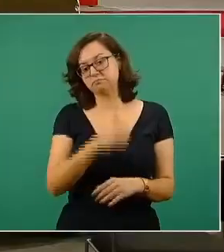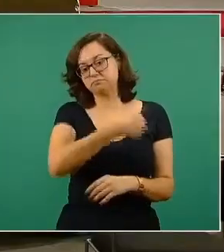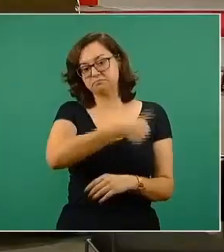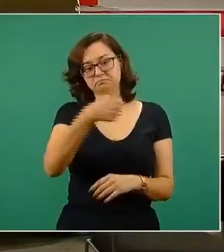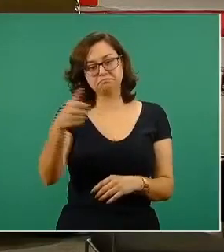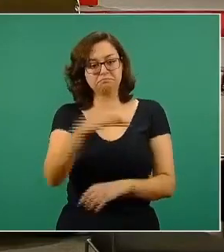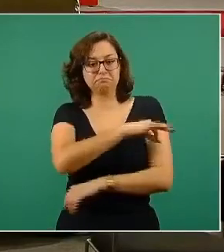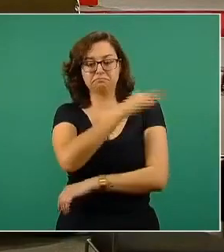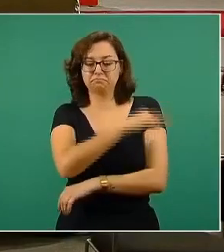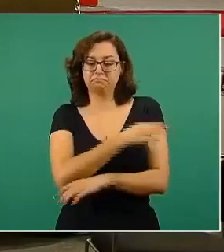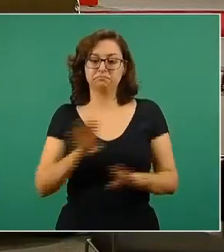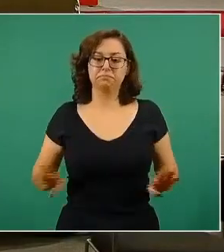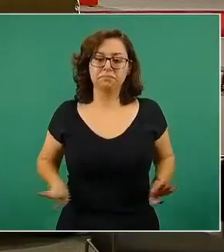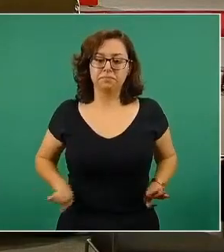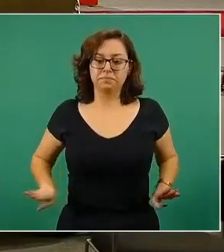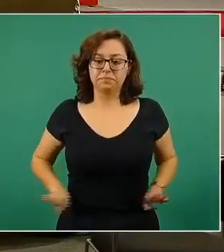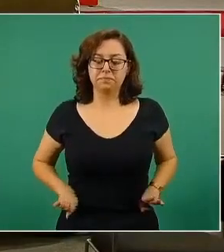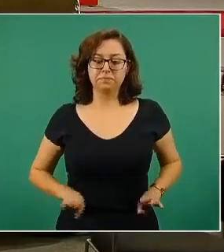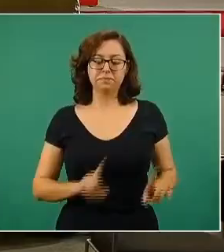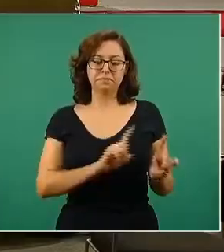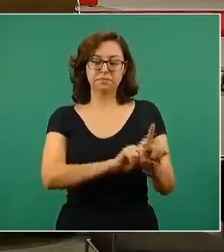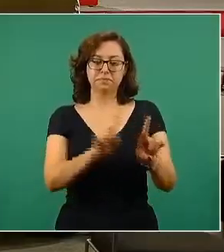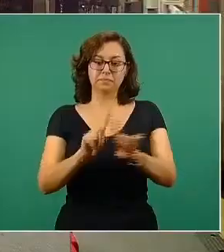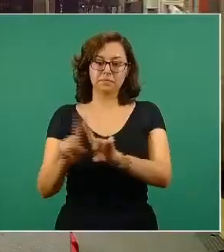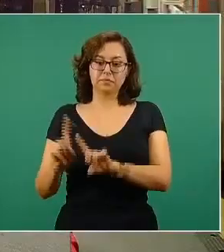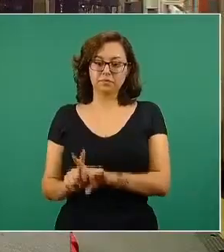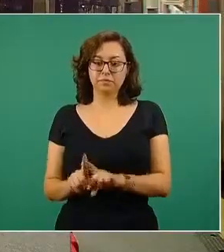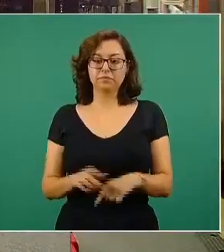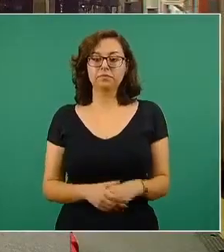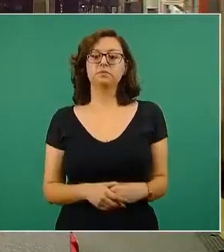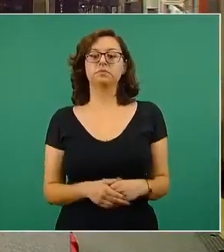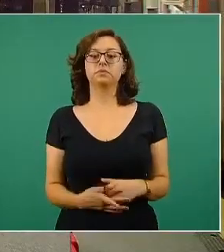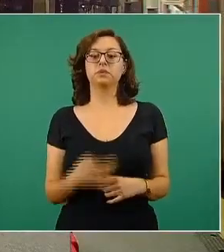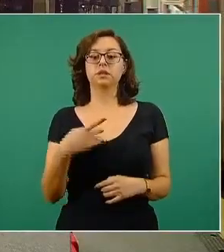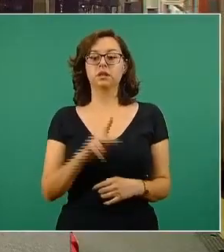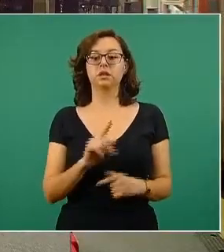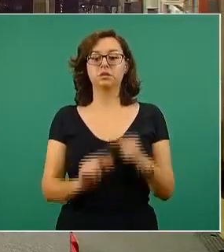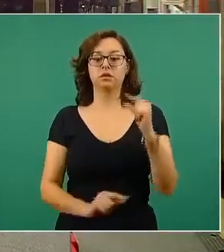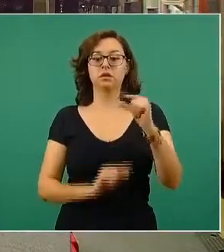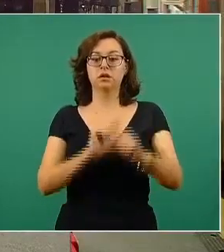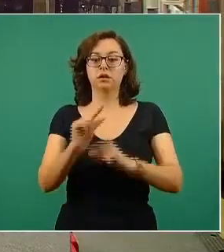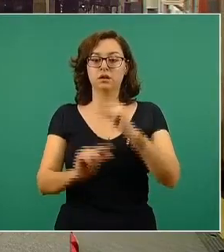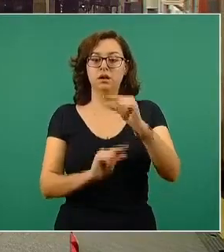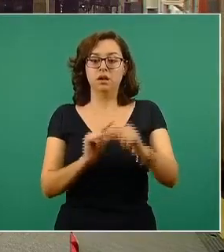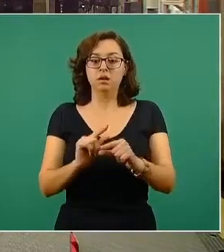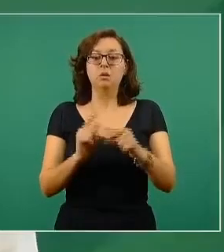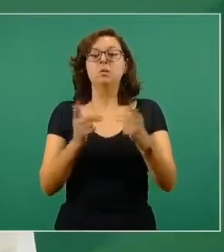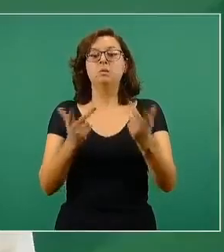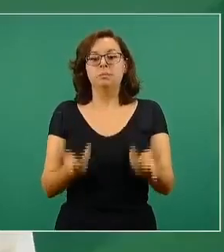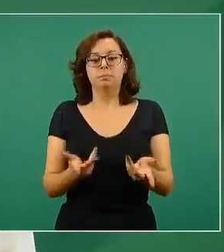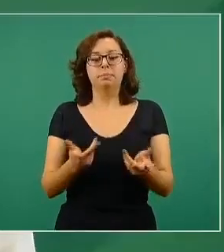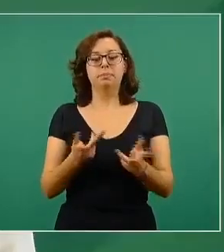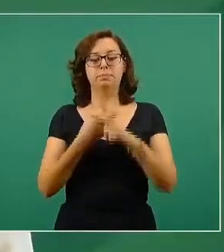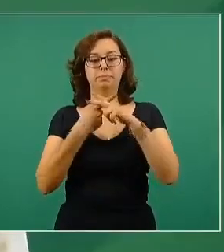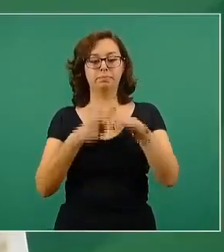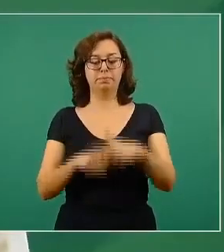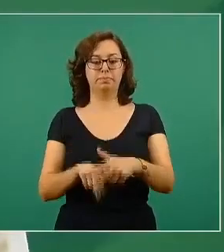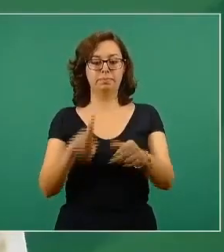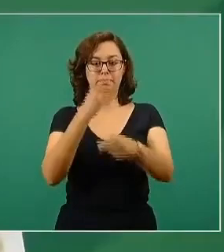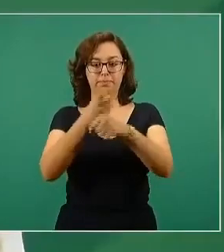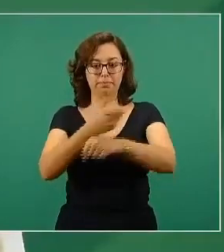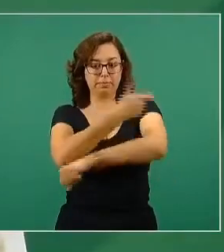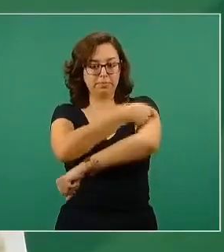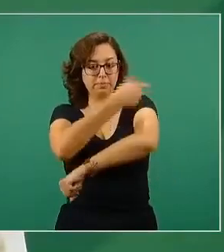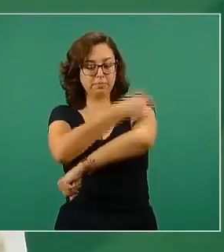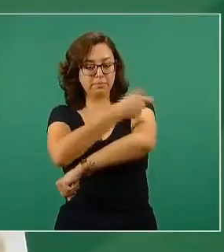sus características. Pero conforme se va presentando la fecha en la que es necesario poner la segunda dosis, se pone y nos quedan esos cerca